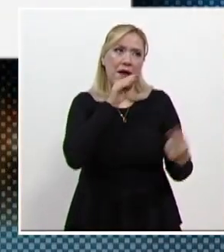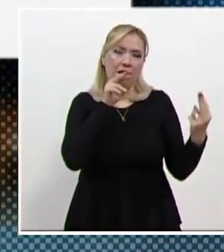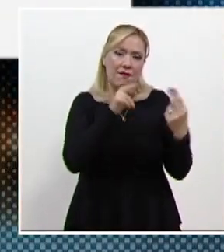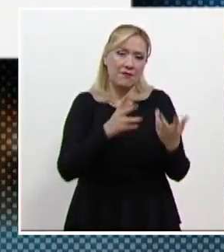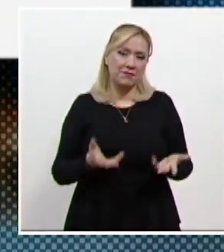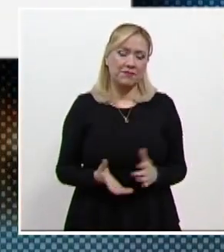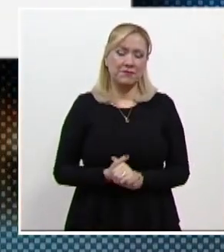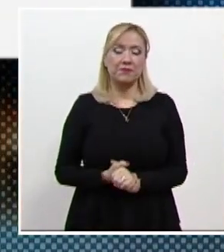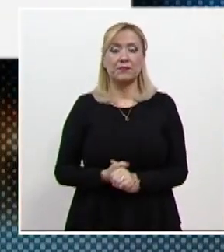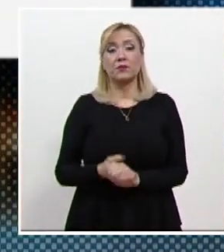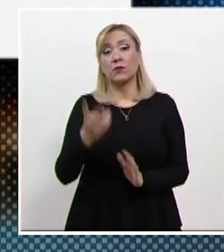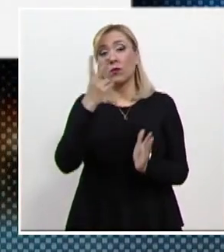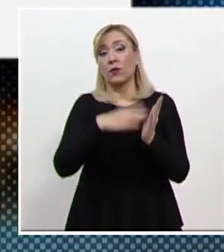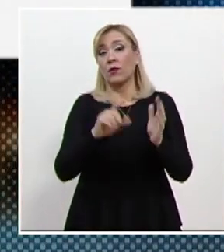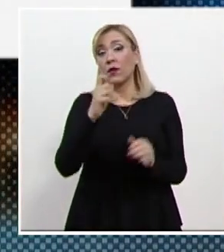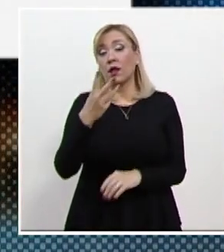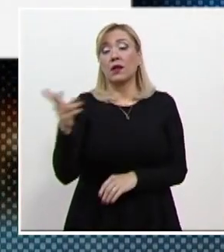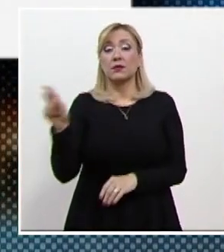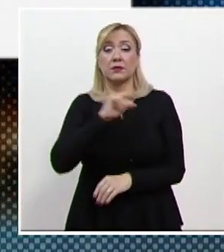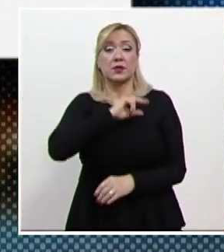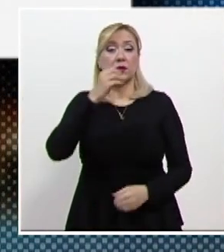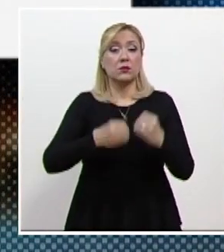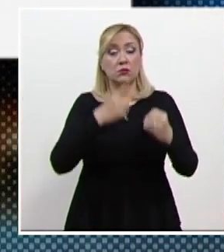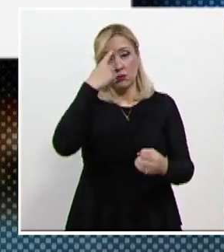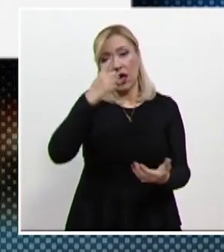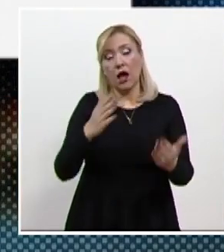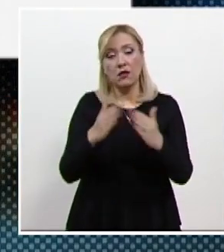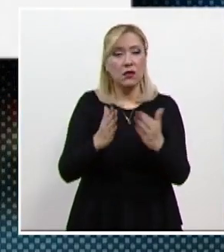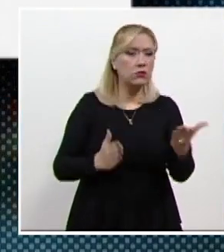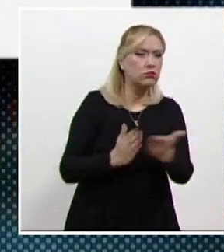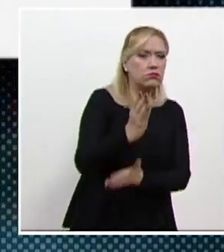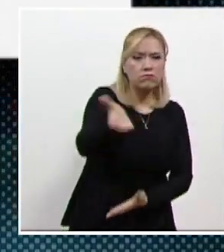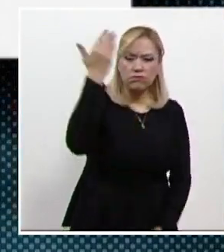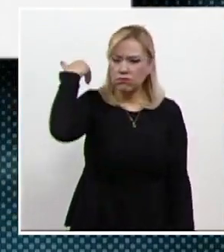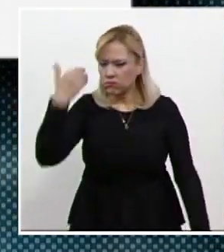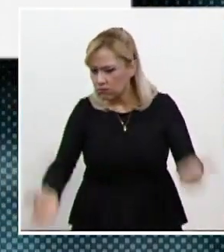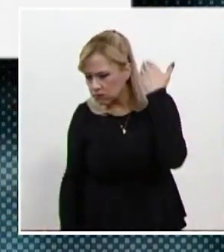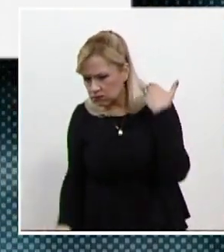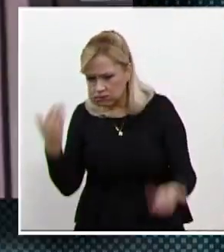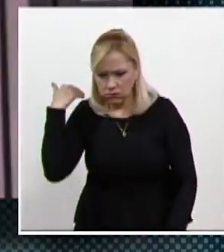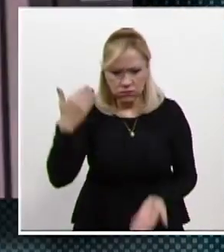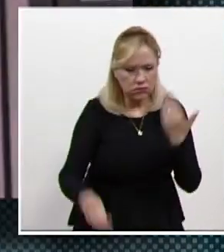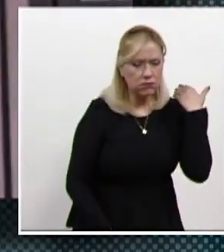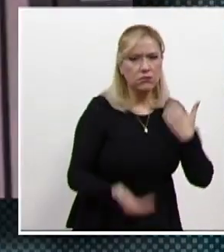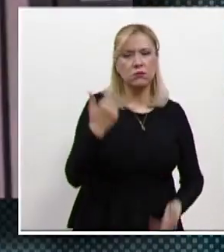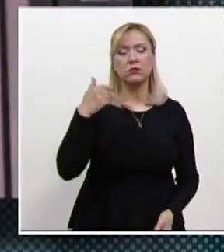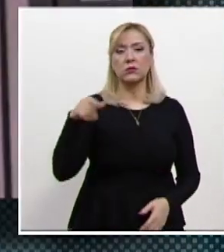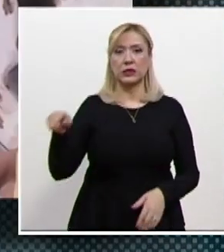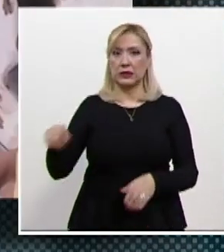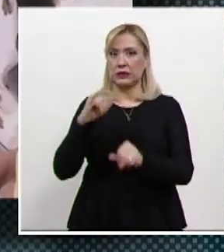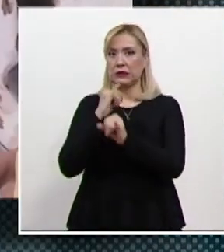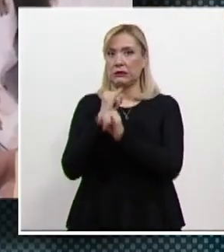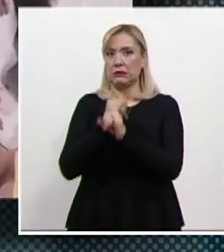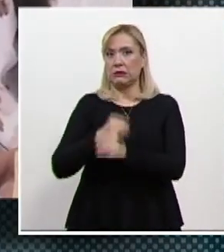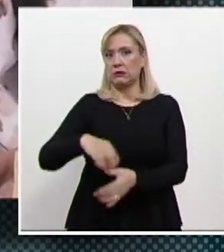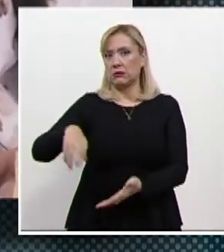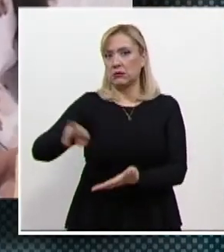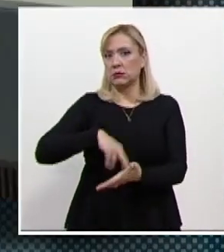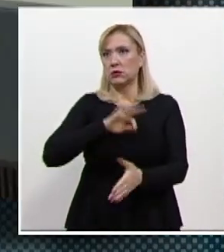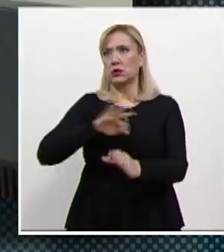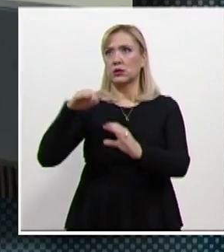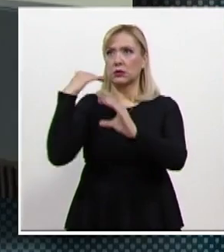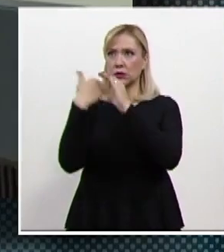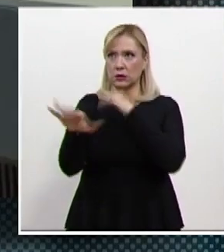el Juzgado Especializado en Cateos, Órdenes de Aprehensión y Medidas de Protección en Línea del Poder Judicial del Estado de